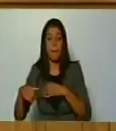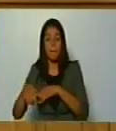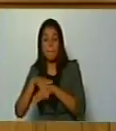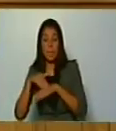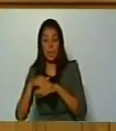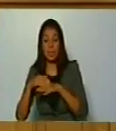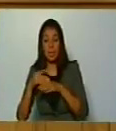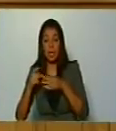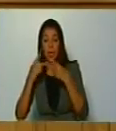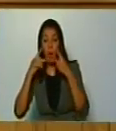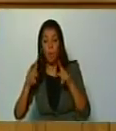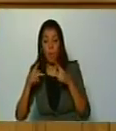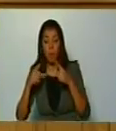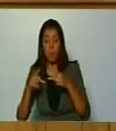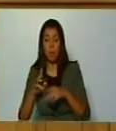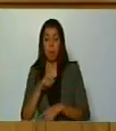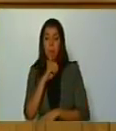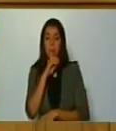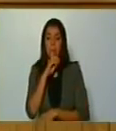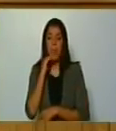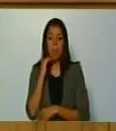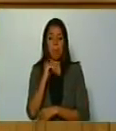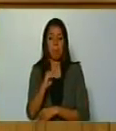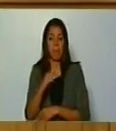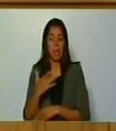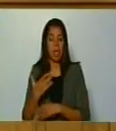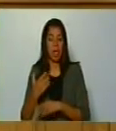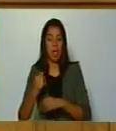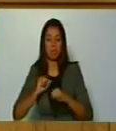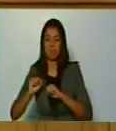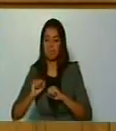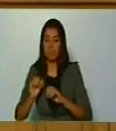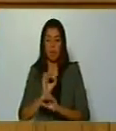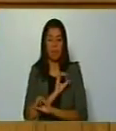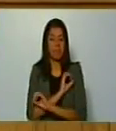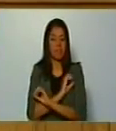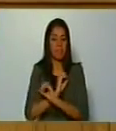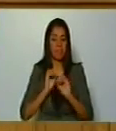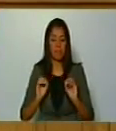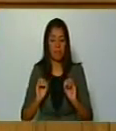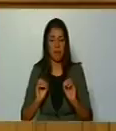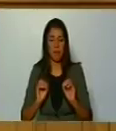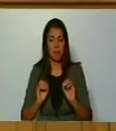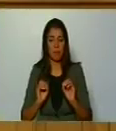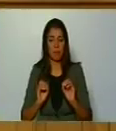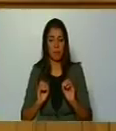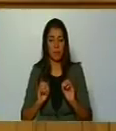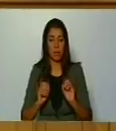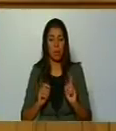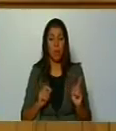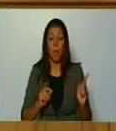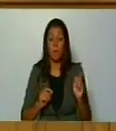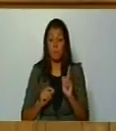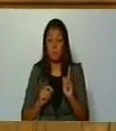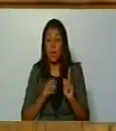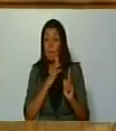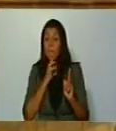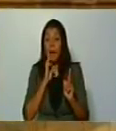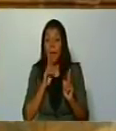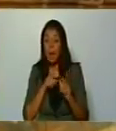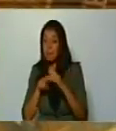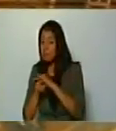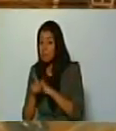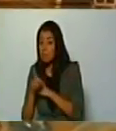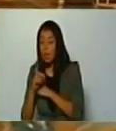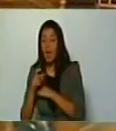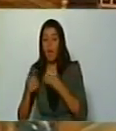Público, que ni siquiera habían querido recibir a la señora, porque